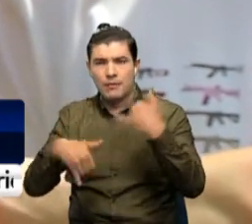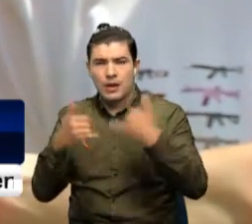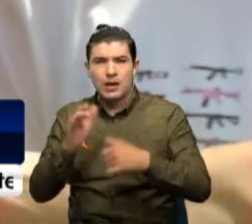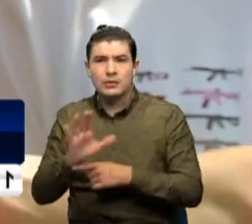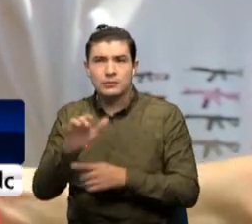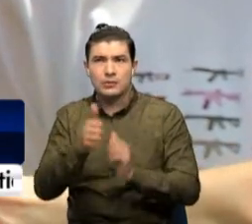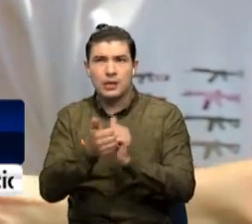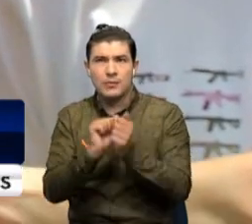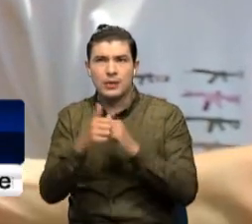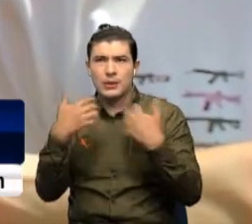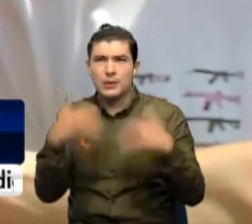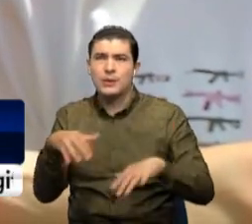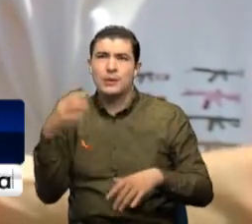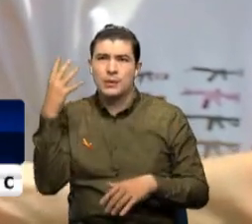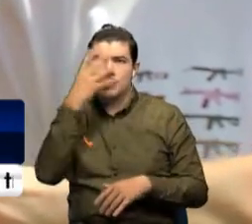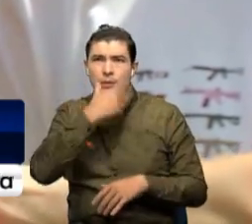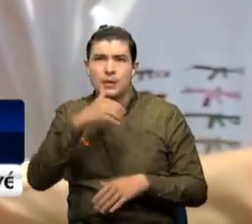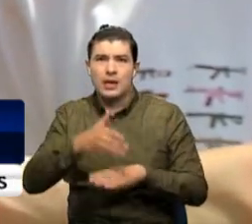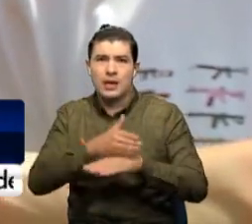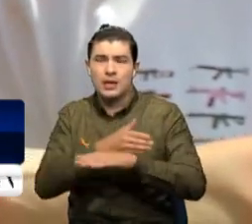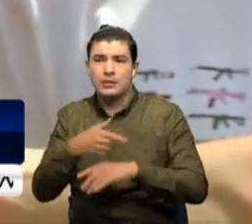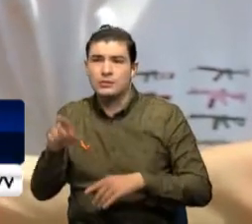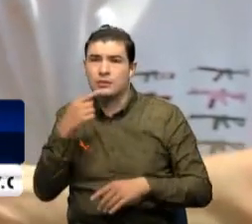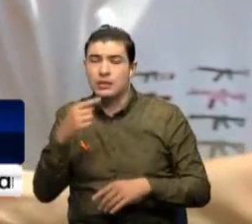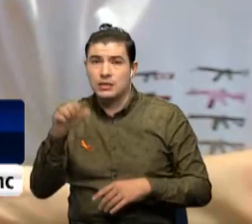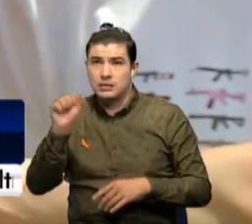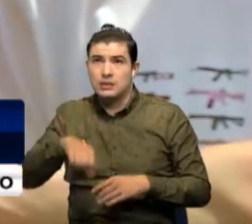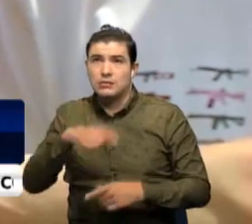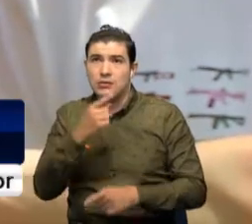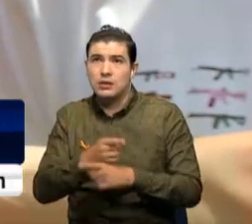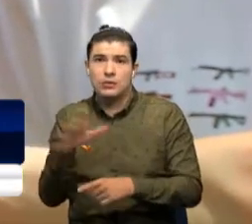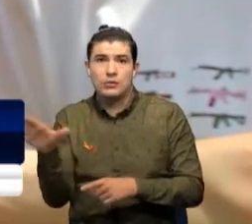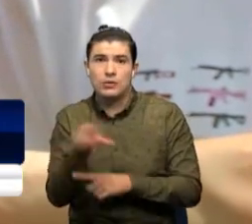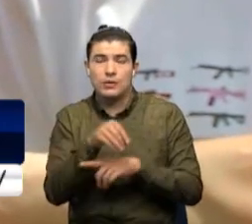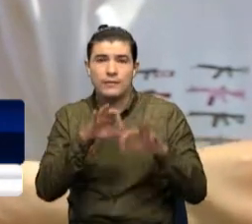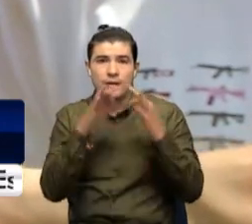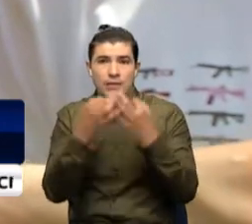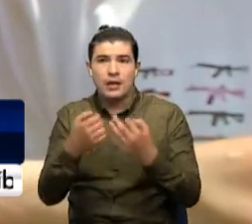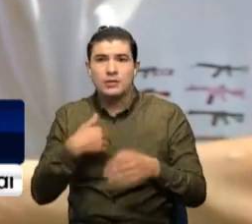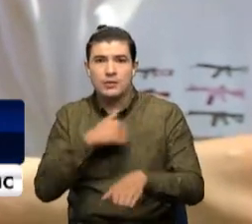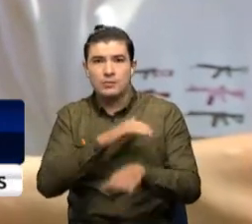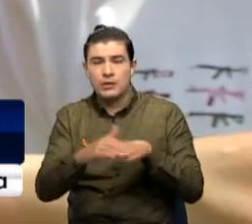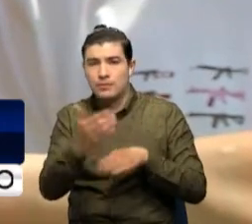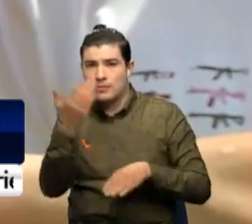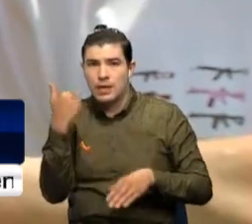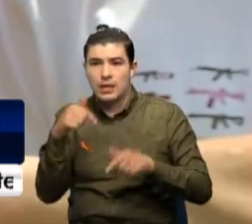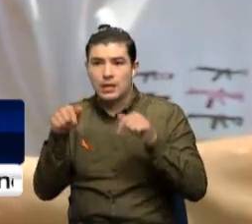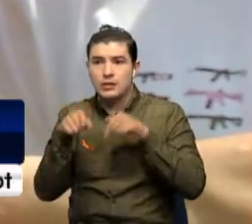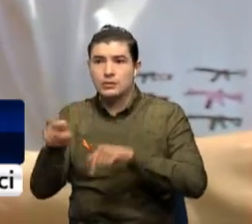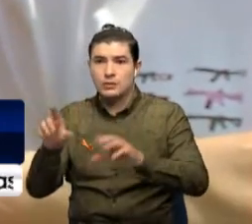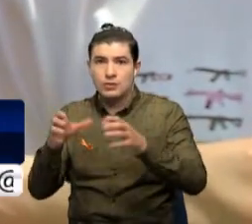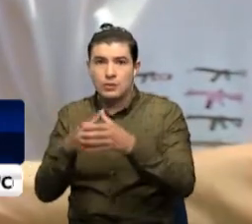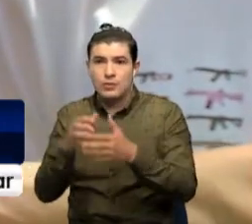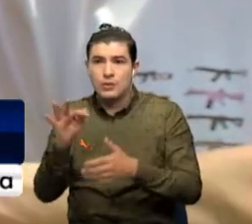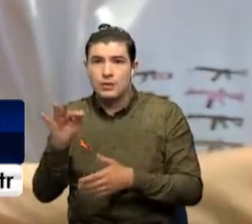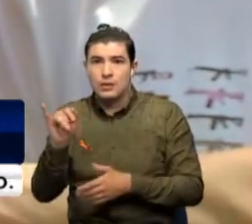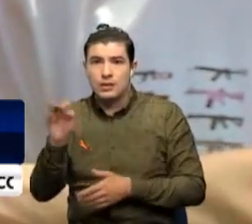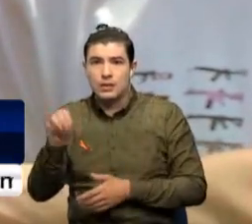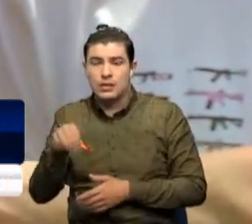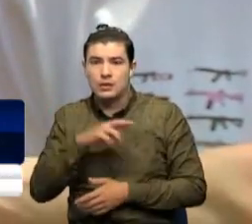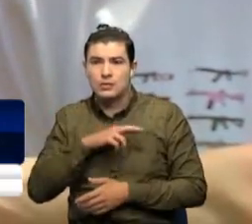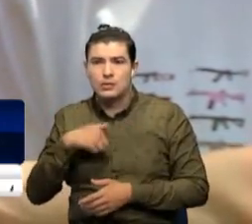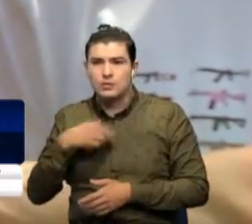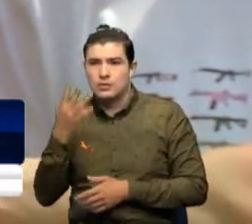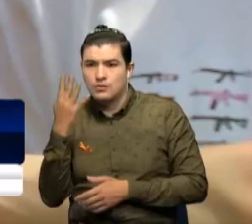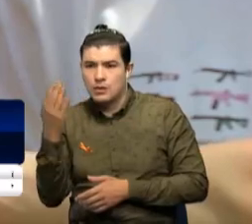Es un deporte muy bonito y, como lo dijo Freddy, es para la familia. Entonces las invito, porque en el grupo del team ya vemos 4